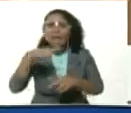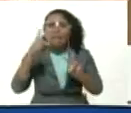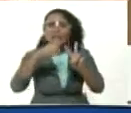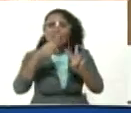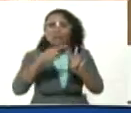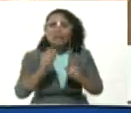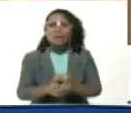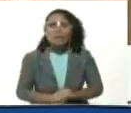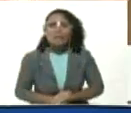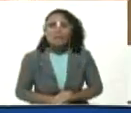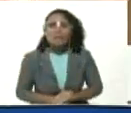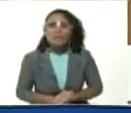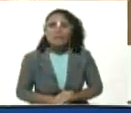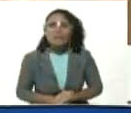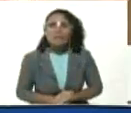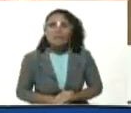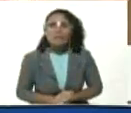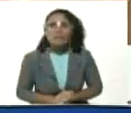de televisión.